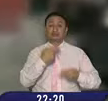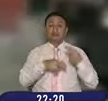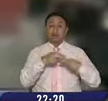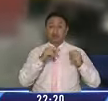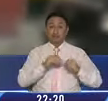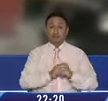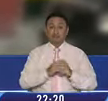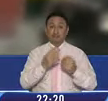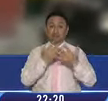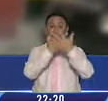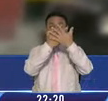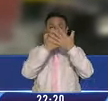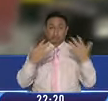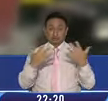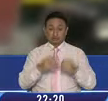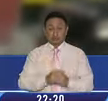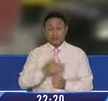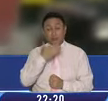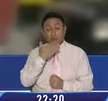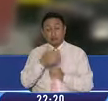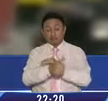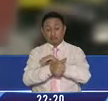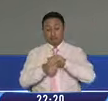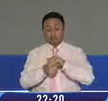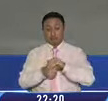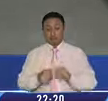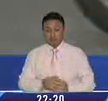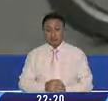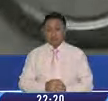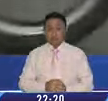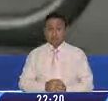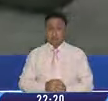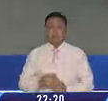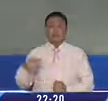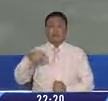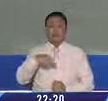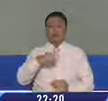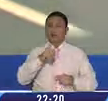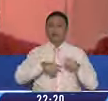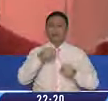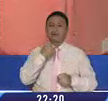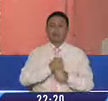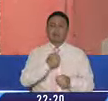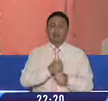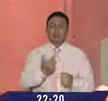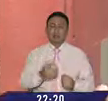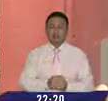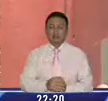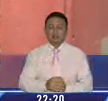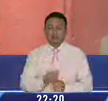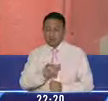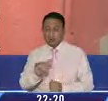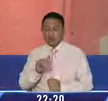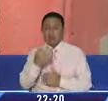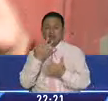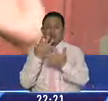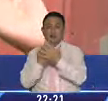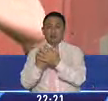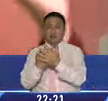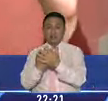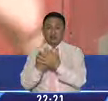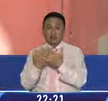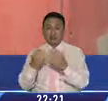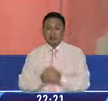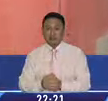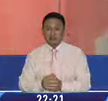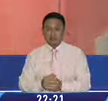implementado rejas. Es mejor pasar encerrados, explican, porque no se puede trabajar en paz. Como presos, con rejas. Ni